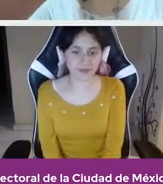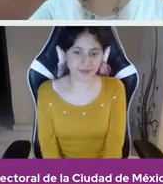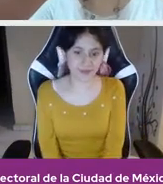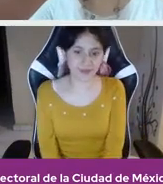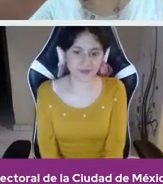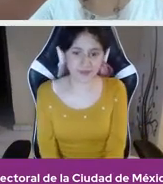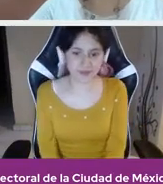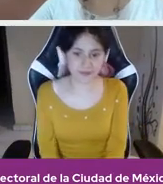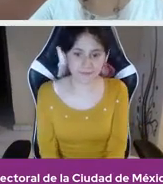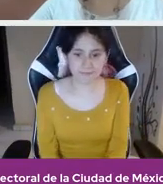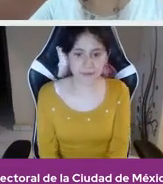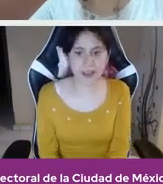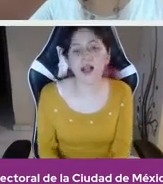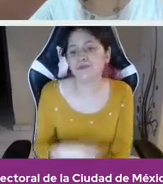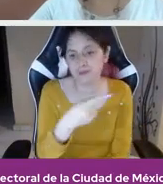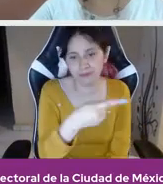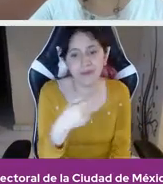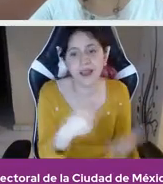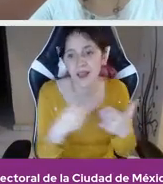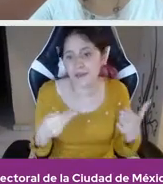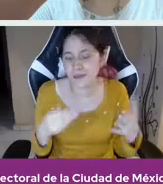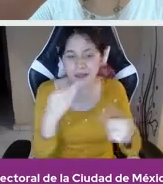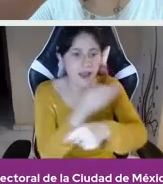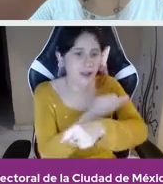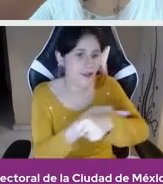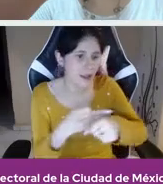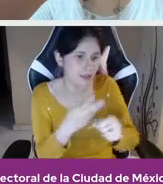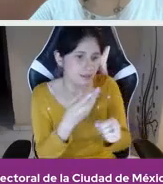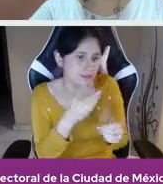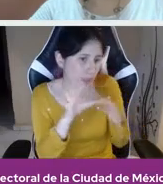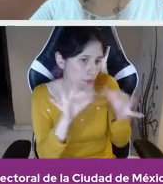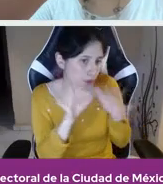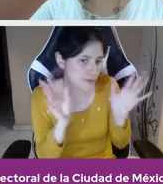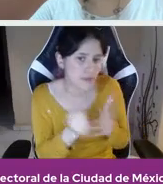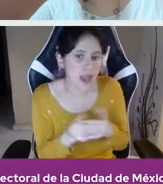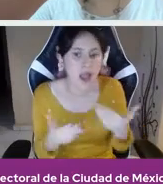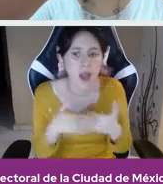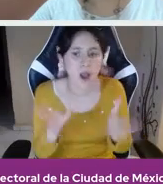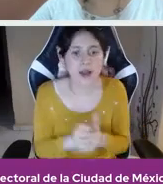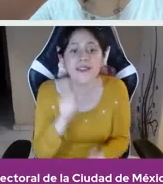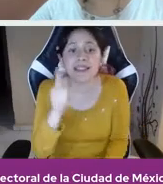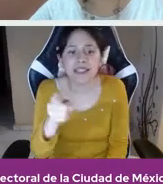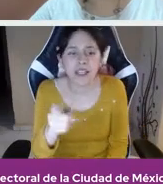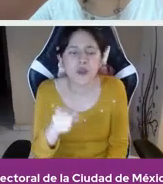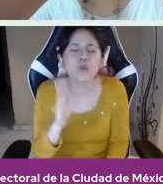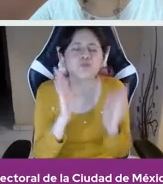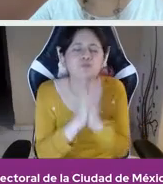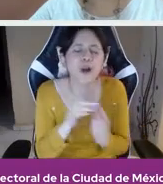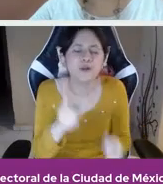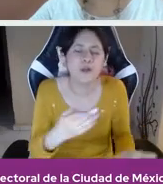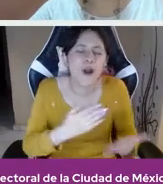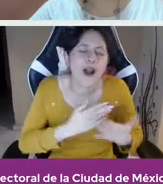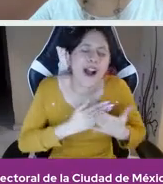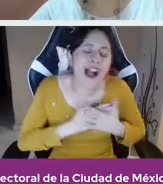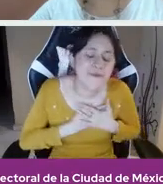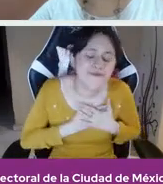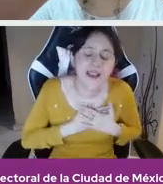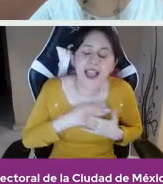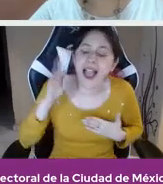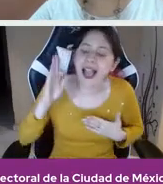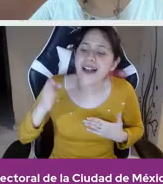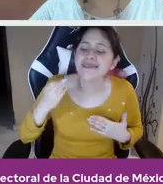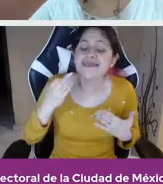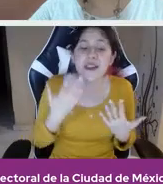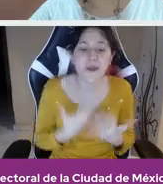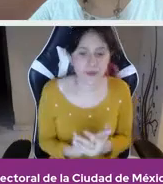Y bueno, Ali ya habló de la familia, ahora yo hablo de ti. Ámate, quiérete, acéptate. Si te tocó